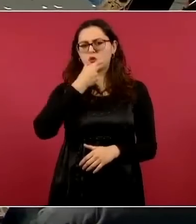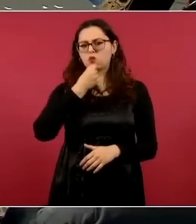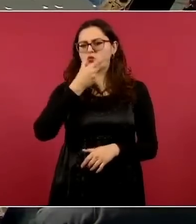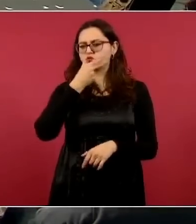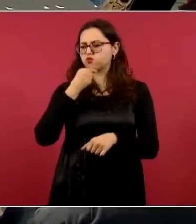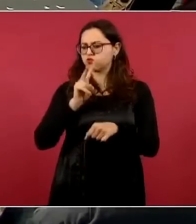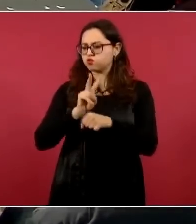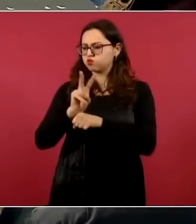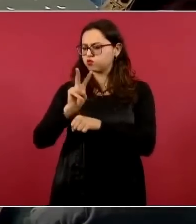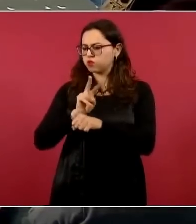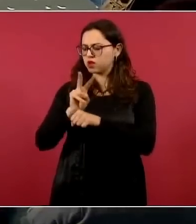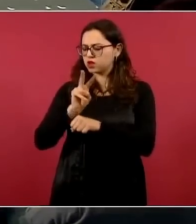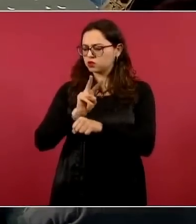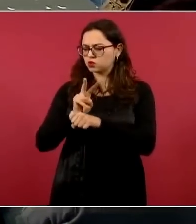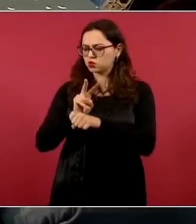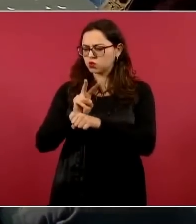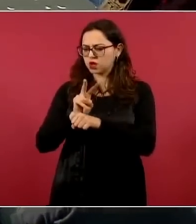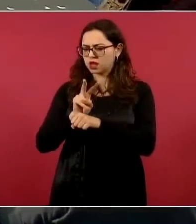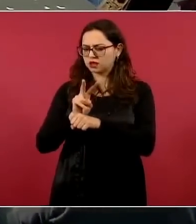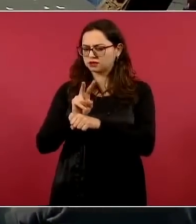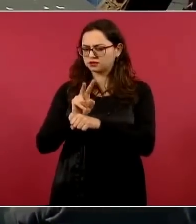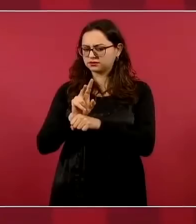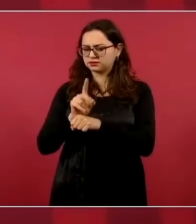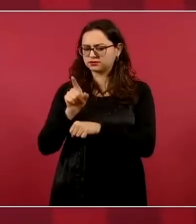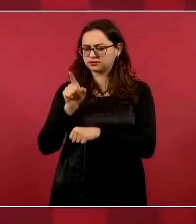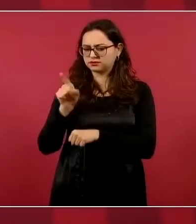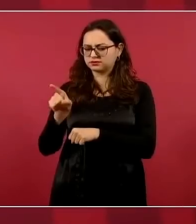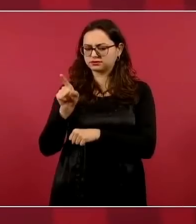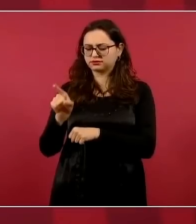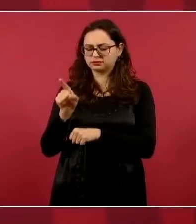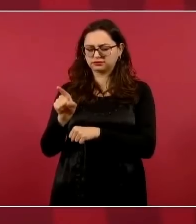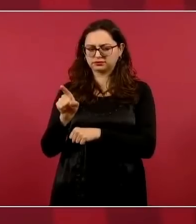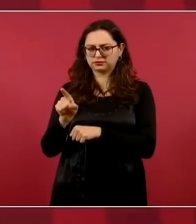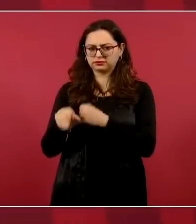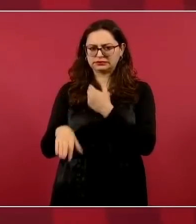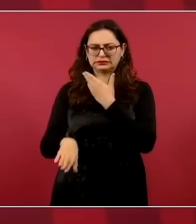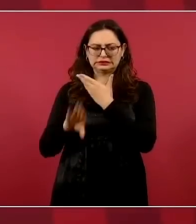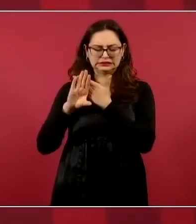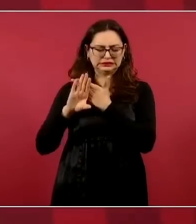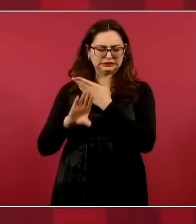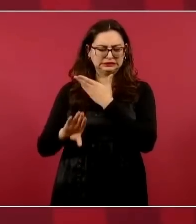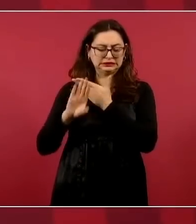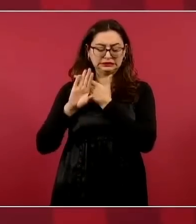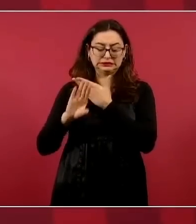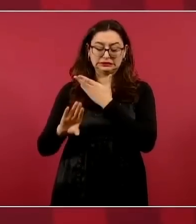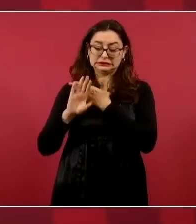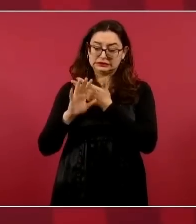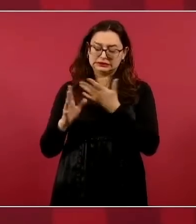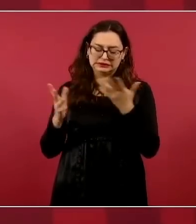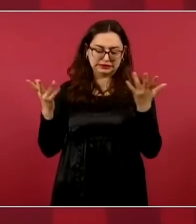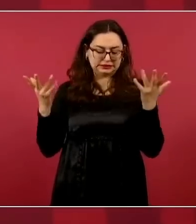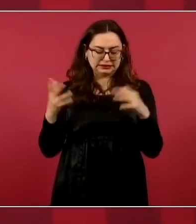el tiempo pone a cada quien en su lugar, ¿no?